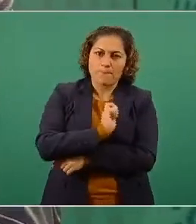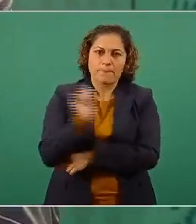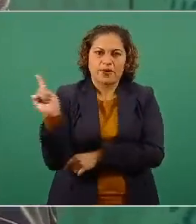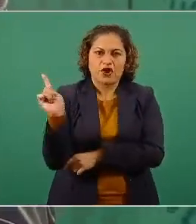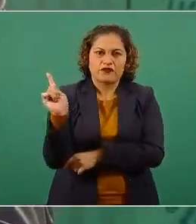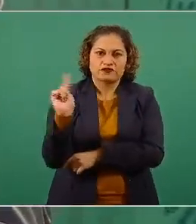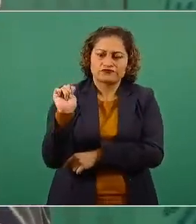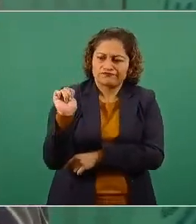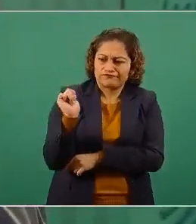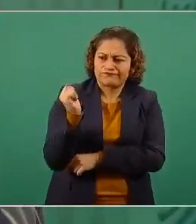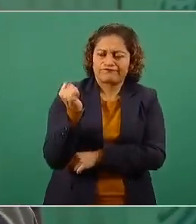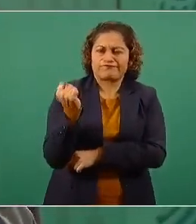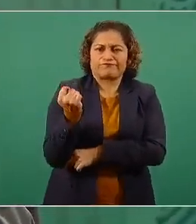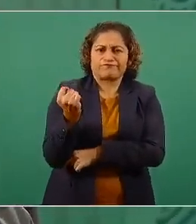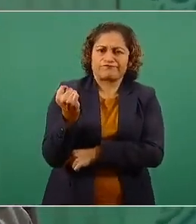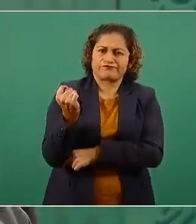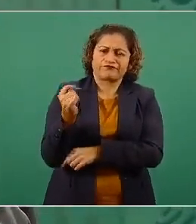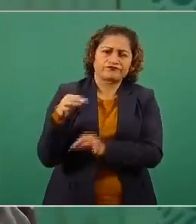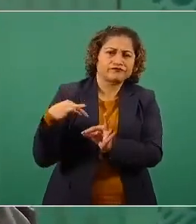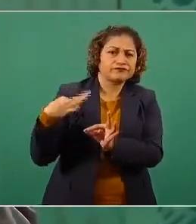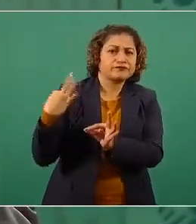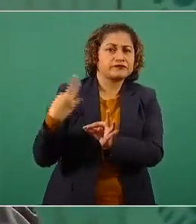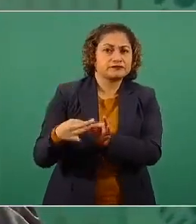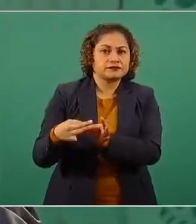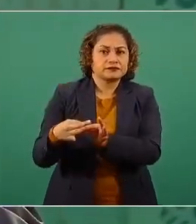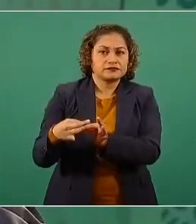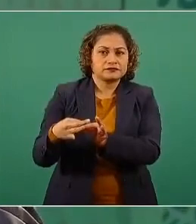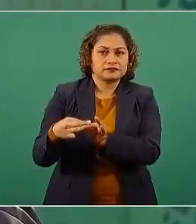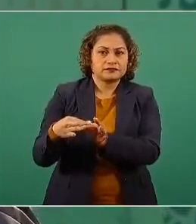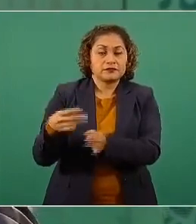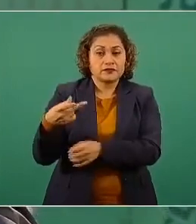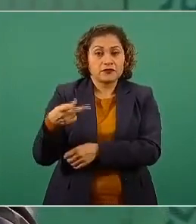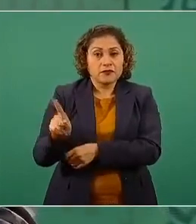de punta, de avanzada, y acabaron.